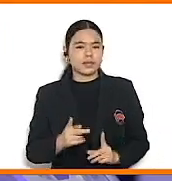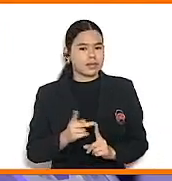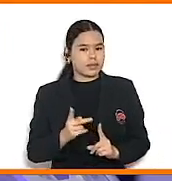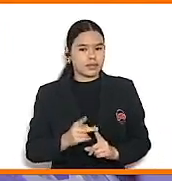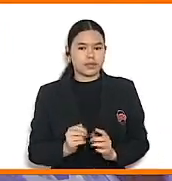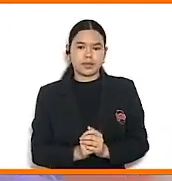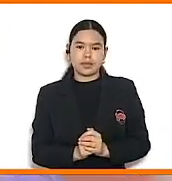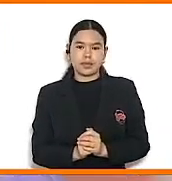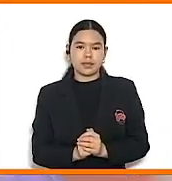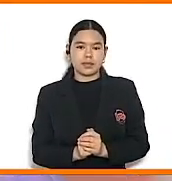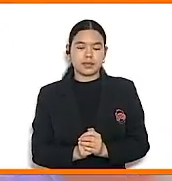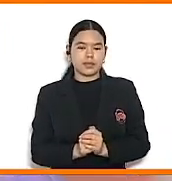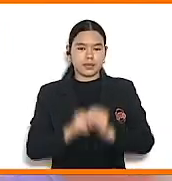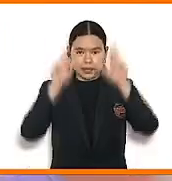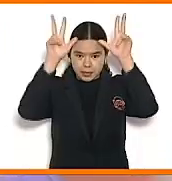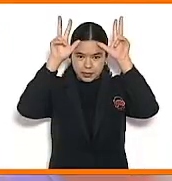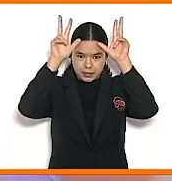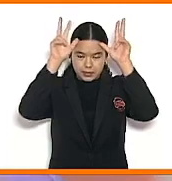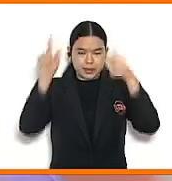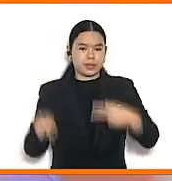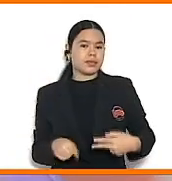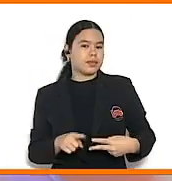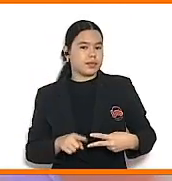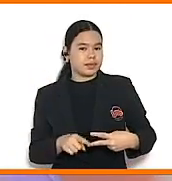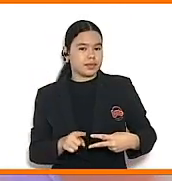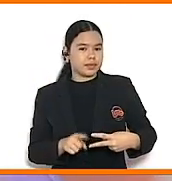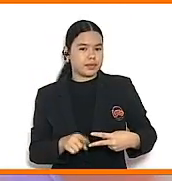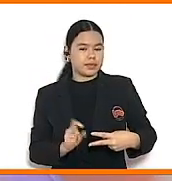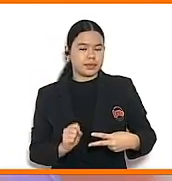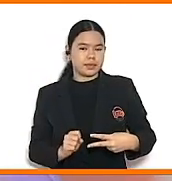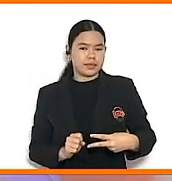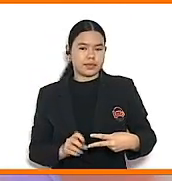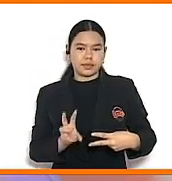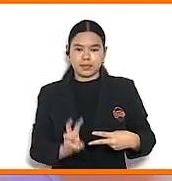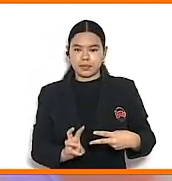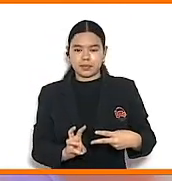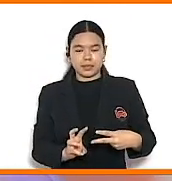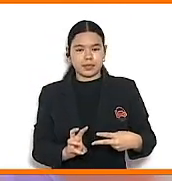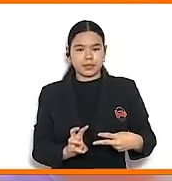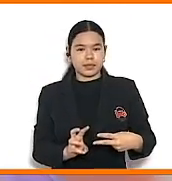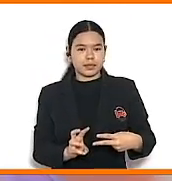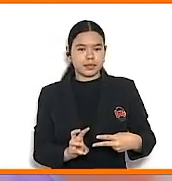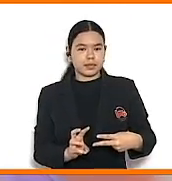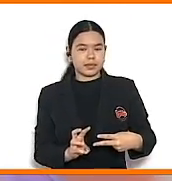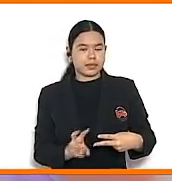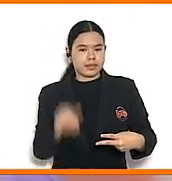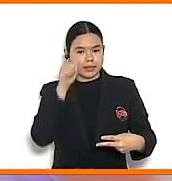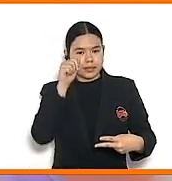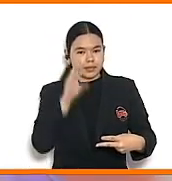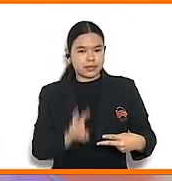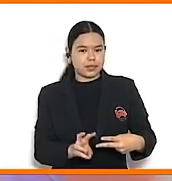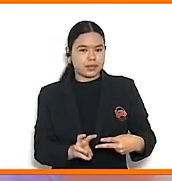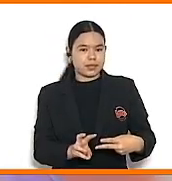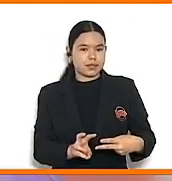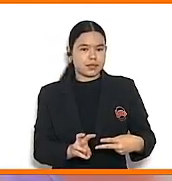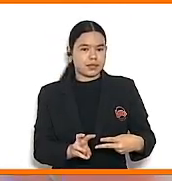catrachada venado. Segundo número ganador, su primer dígito 6. Segundo dígito, atentos.